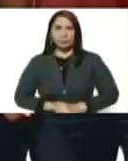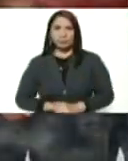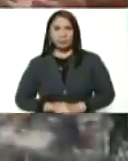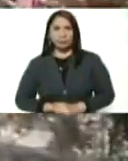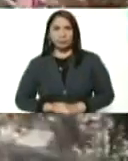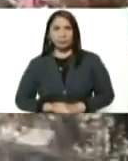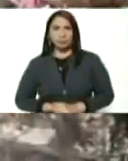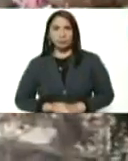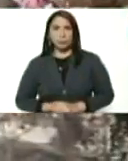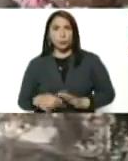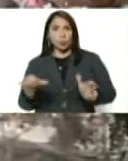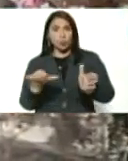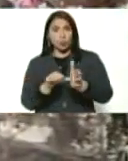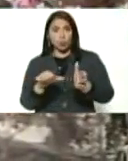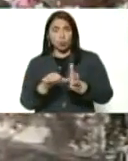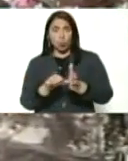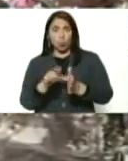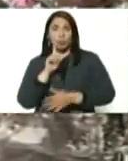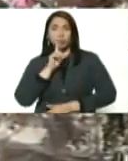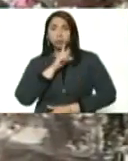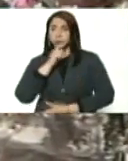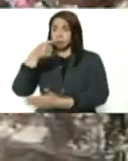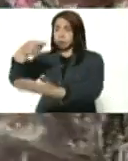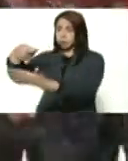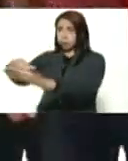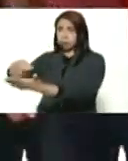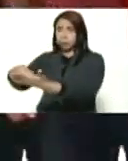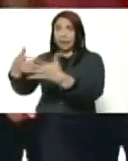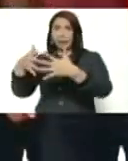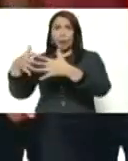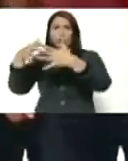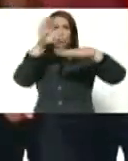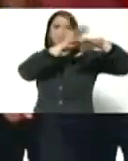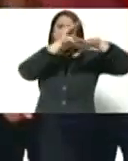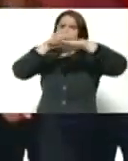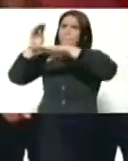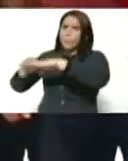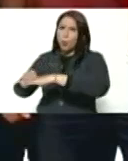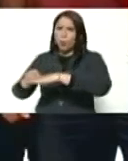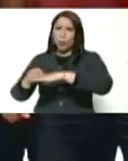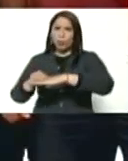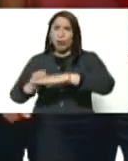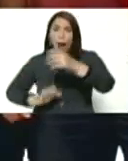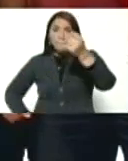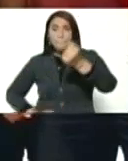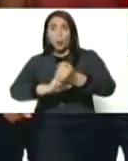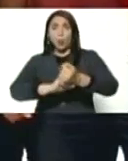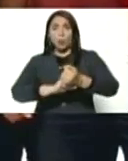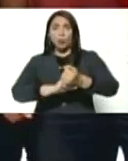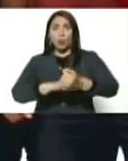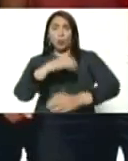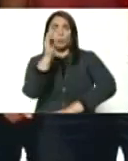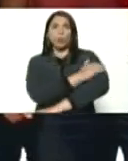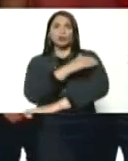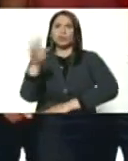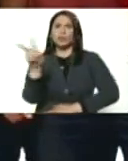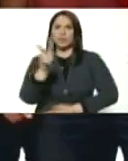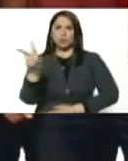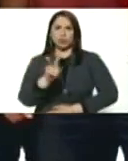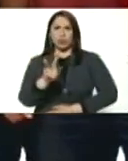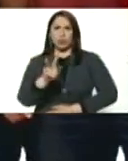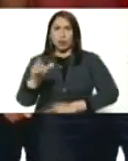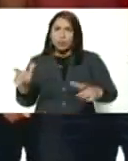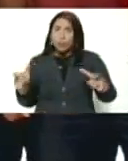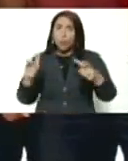procónsul designado por Estados Unidos llamó a sus súbditos de la derecha venezolana a una reunión para darle las